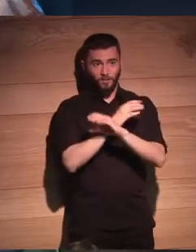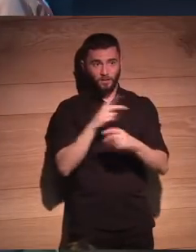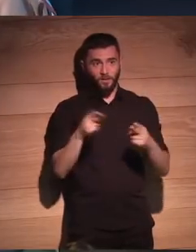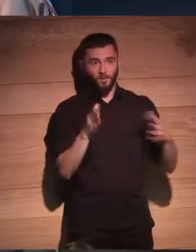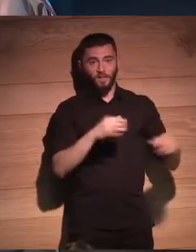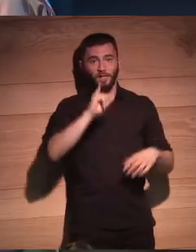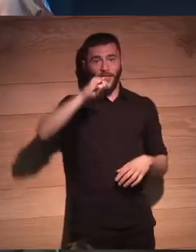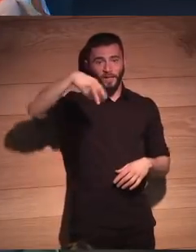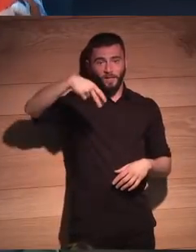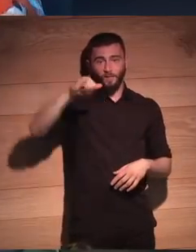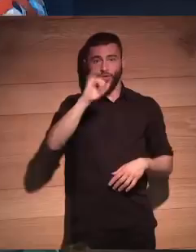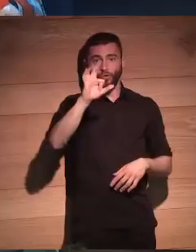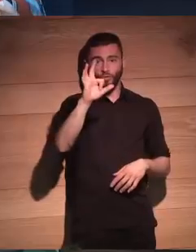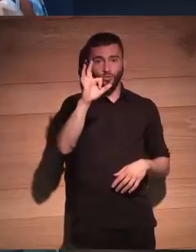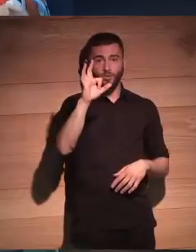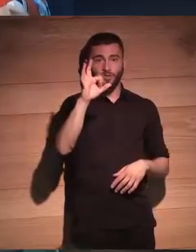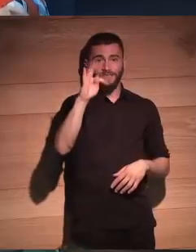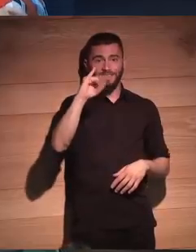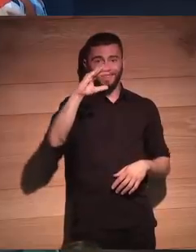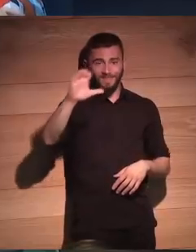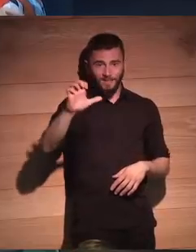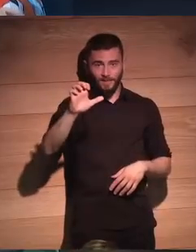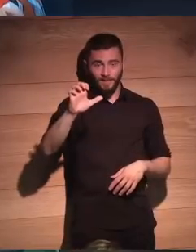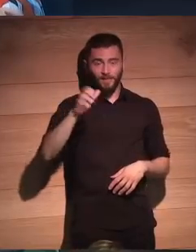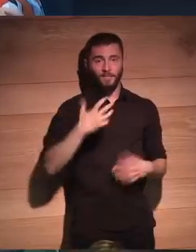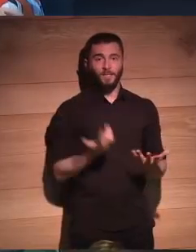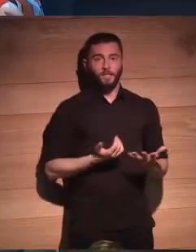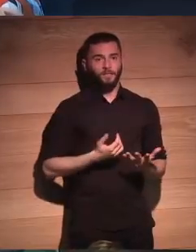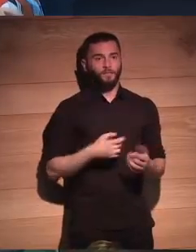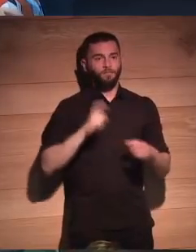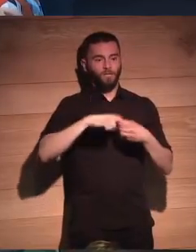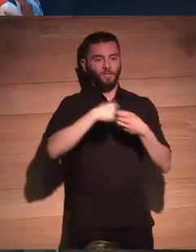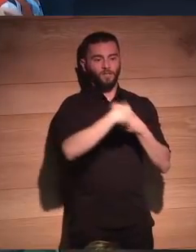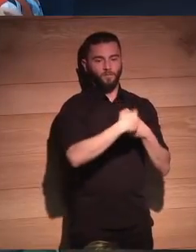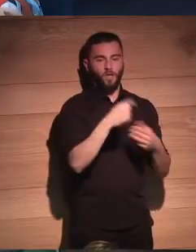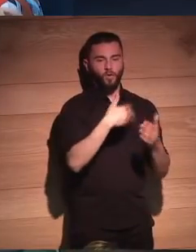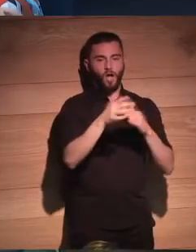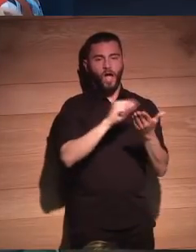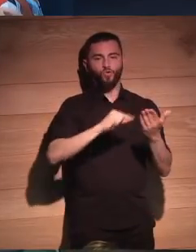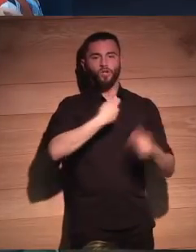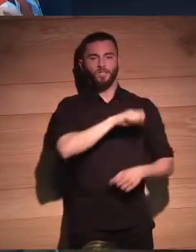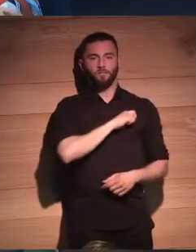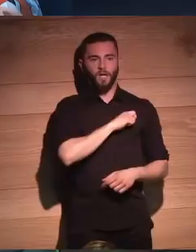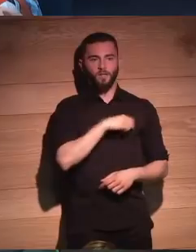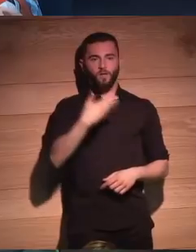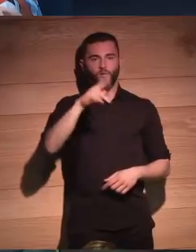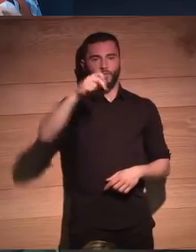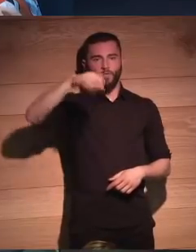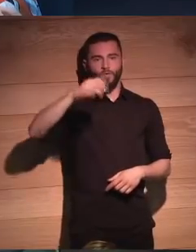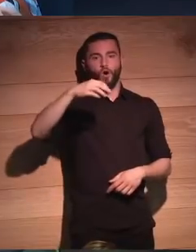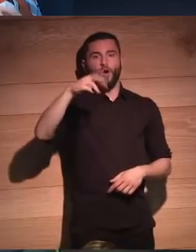llama Injustice, que ha tenido un enorme éxito y en la cual han participado bastantes autores españoles como Bruno